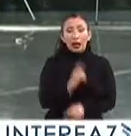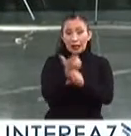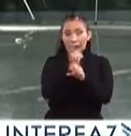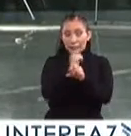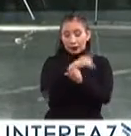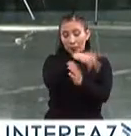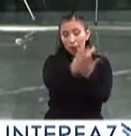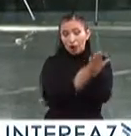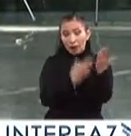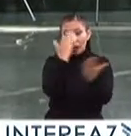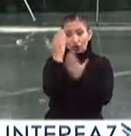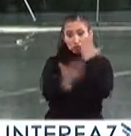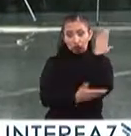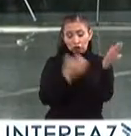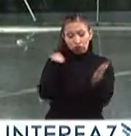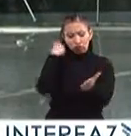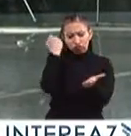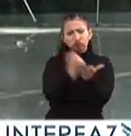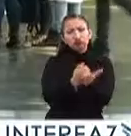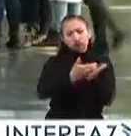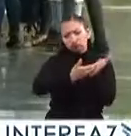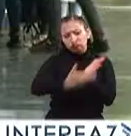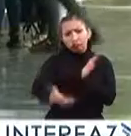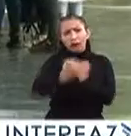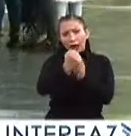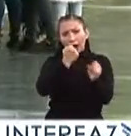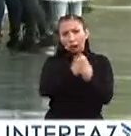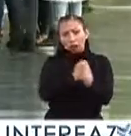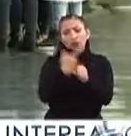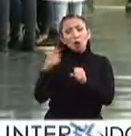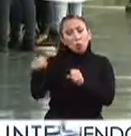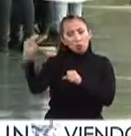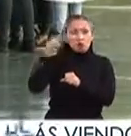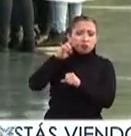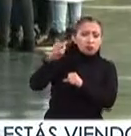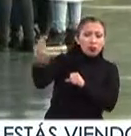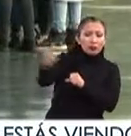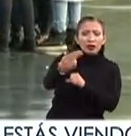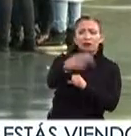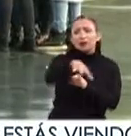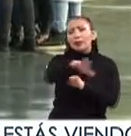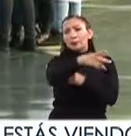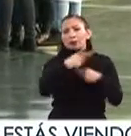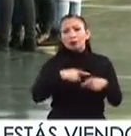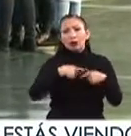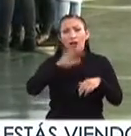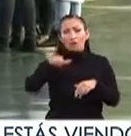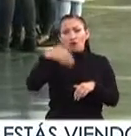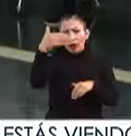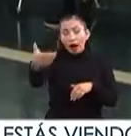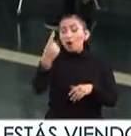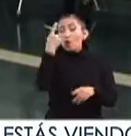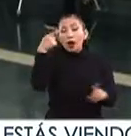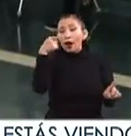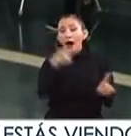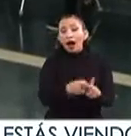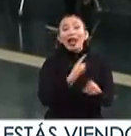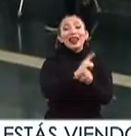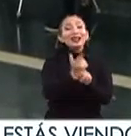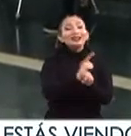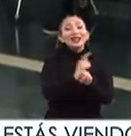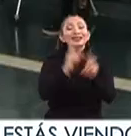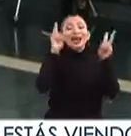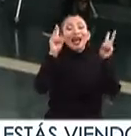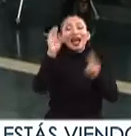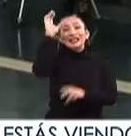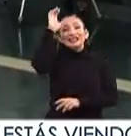carreras y programas de estudio aprobados en los últimos años responden a las necesidades de nuestra sociedad. Una de ellas es la